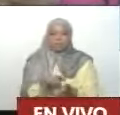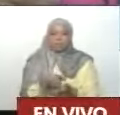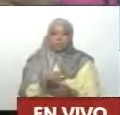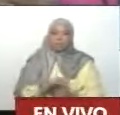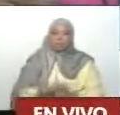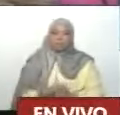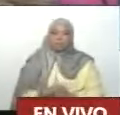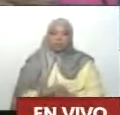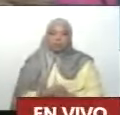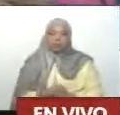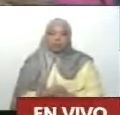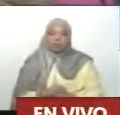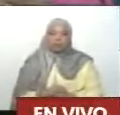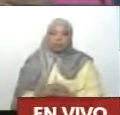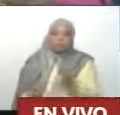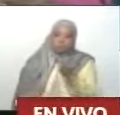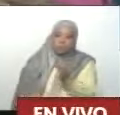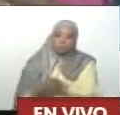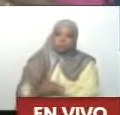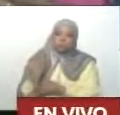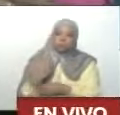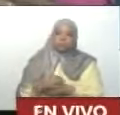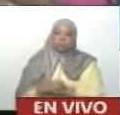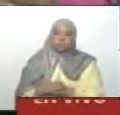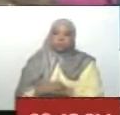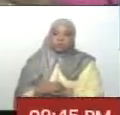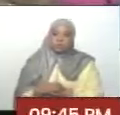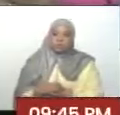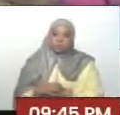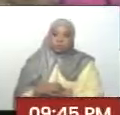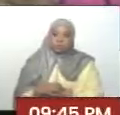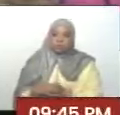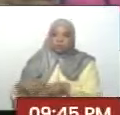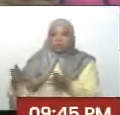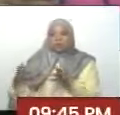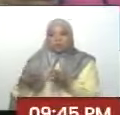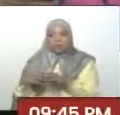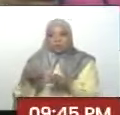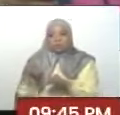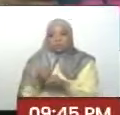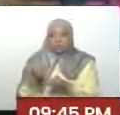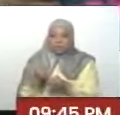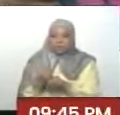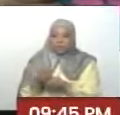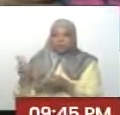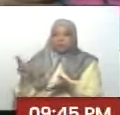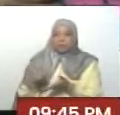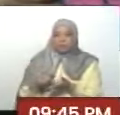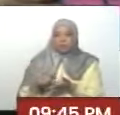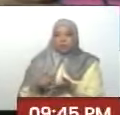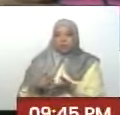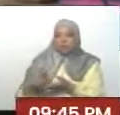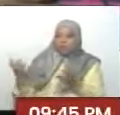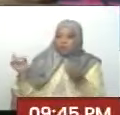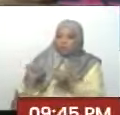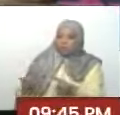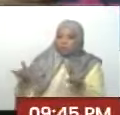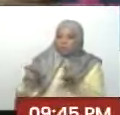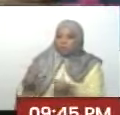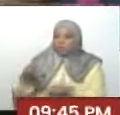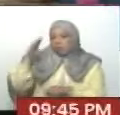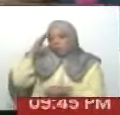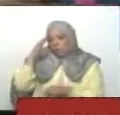época la tír la fundadora entonces Desde esa época este allí empieza mi formación musical